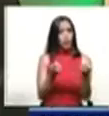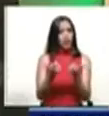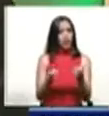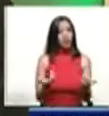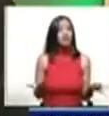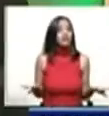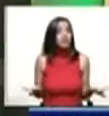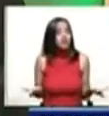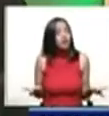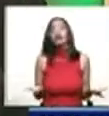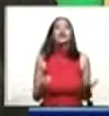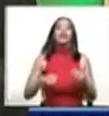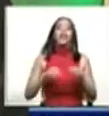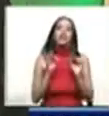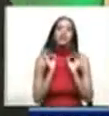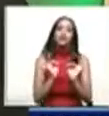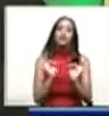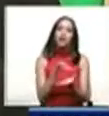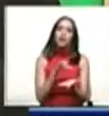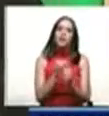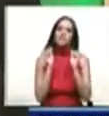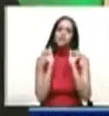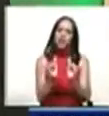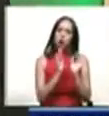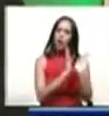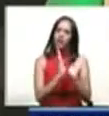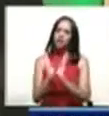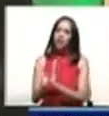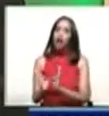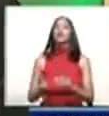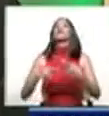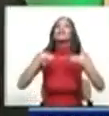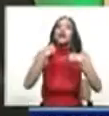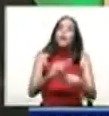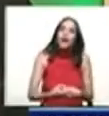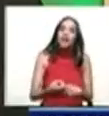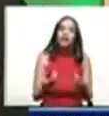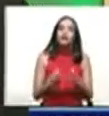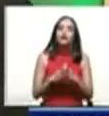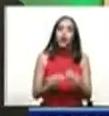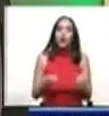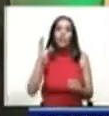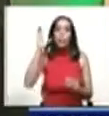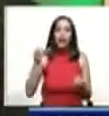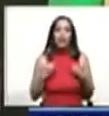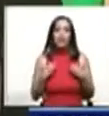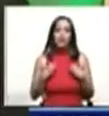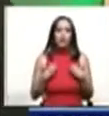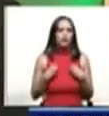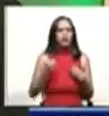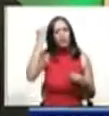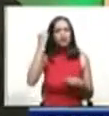problema bien dirigido, inducido. Después de todo lo que este país ha vivido, yo creo que ningún país del mundo soporta lo